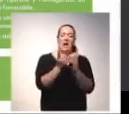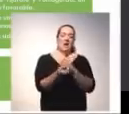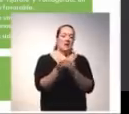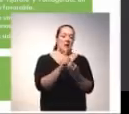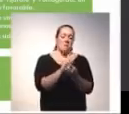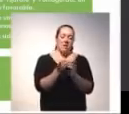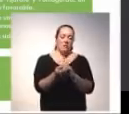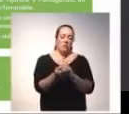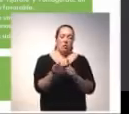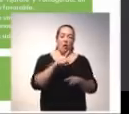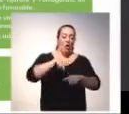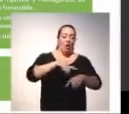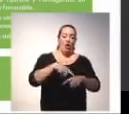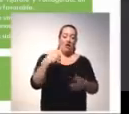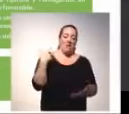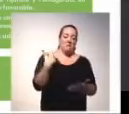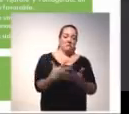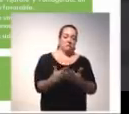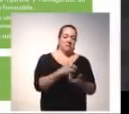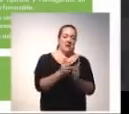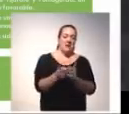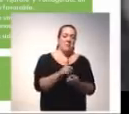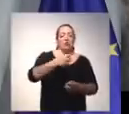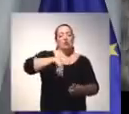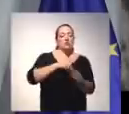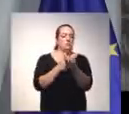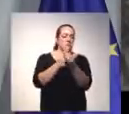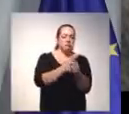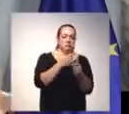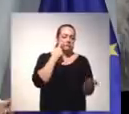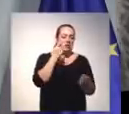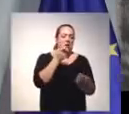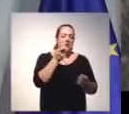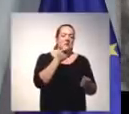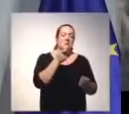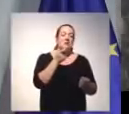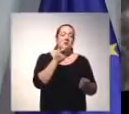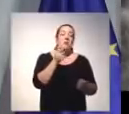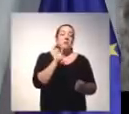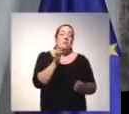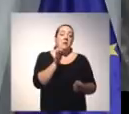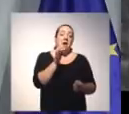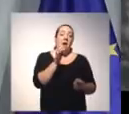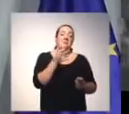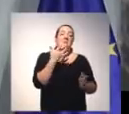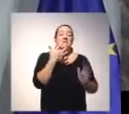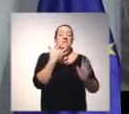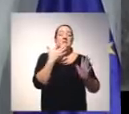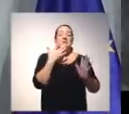han ido variando durante las últimas horas y continuamos el seguimiento. Sí es verdad que no ha habido una superación o un